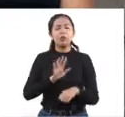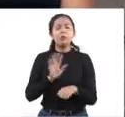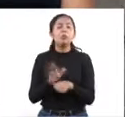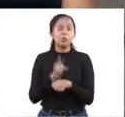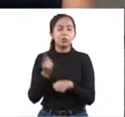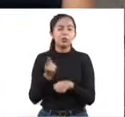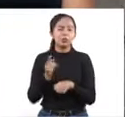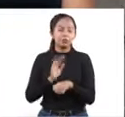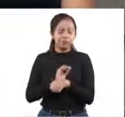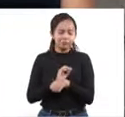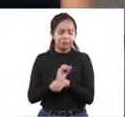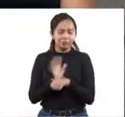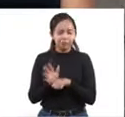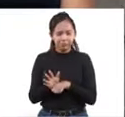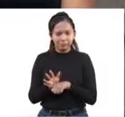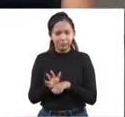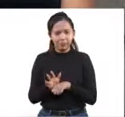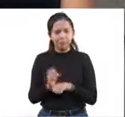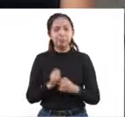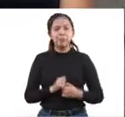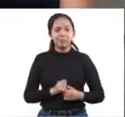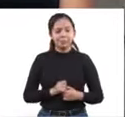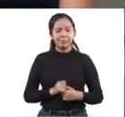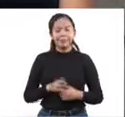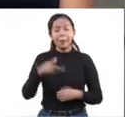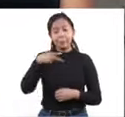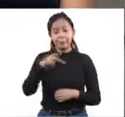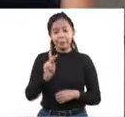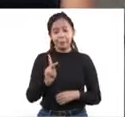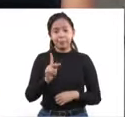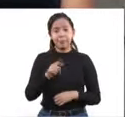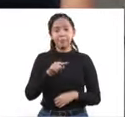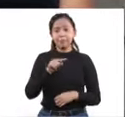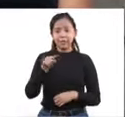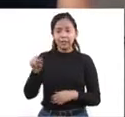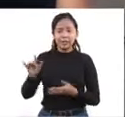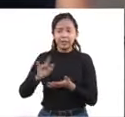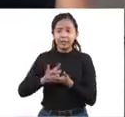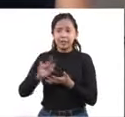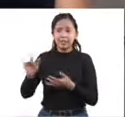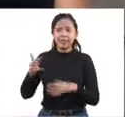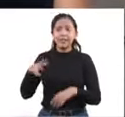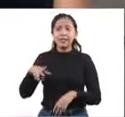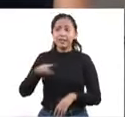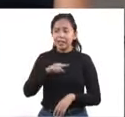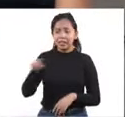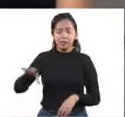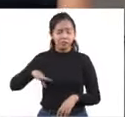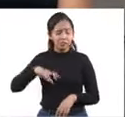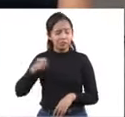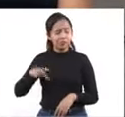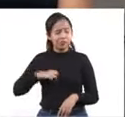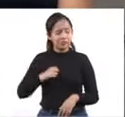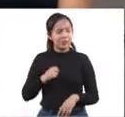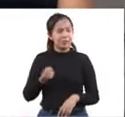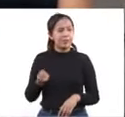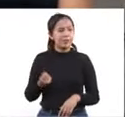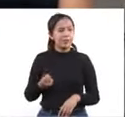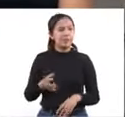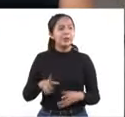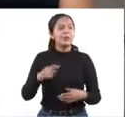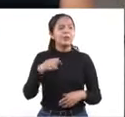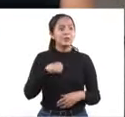Y gracias a Advance Parole y gracias a la lucha de muchos como yo, logré regresar a mi padre a su natal